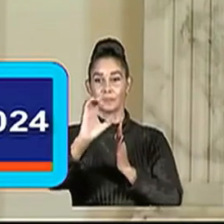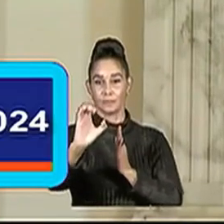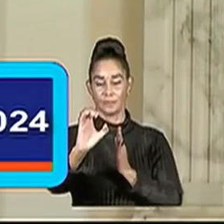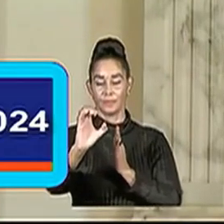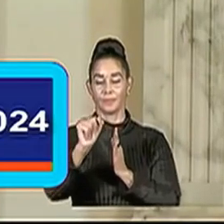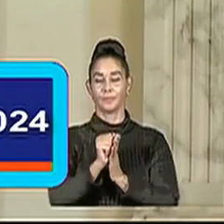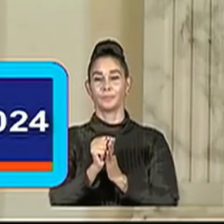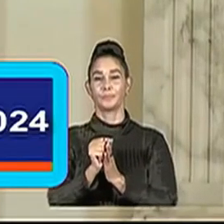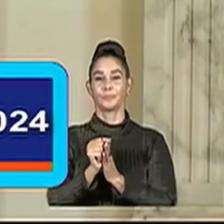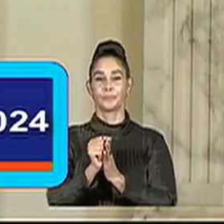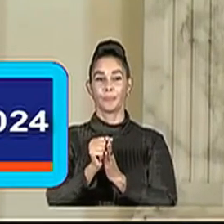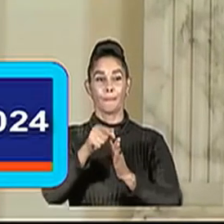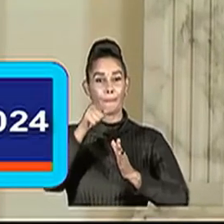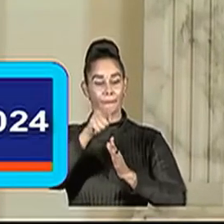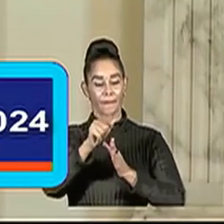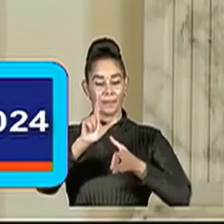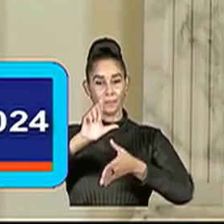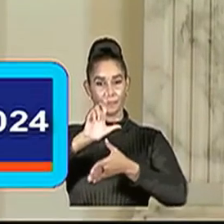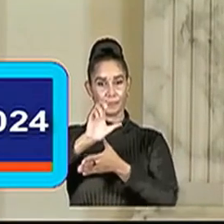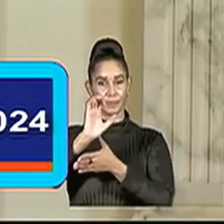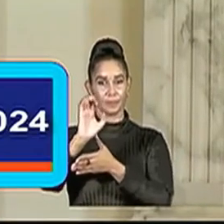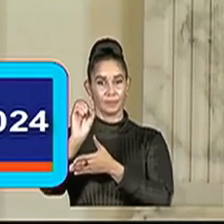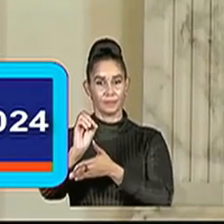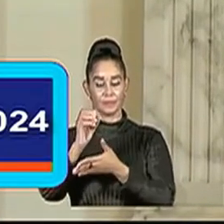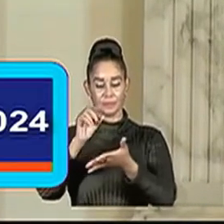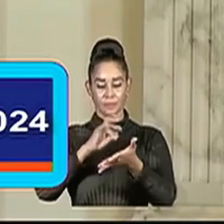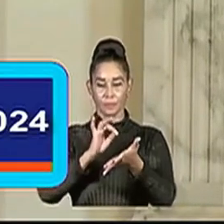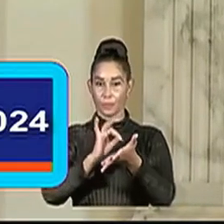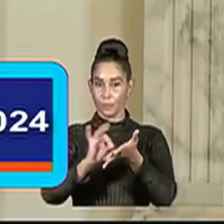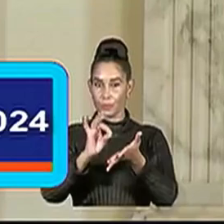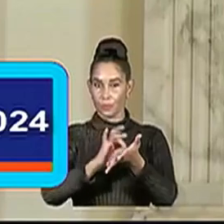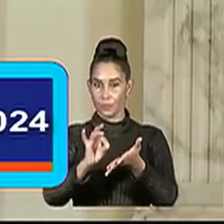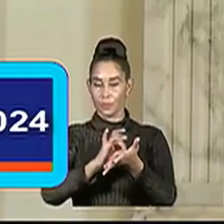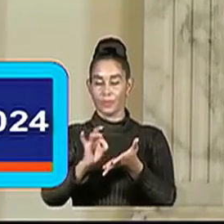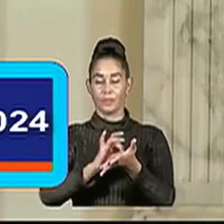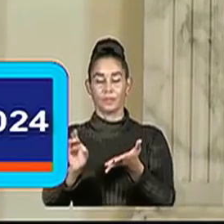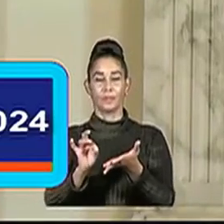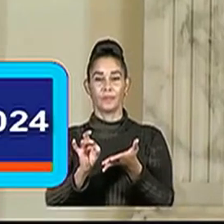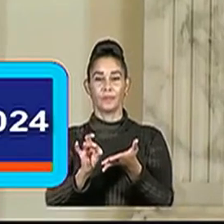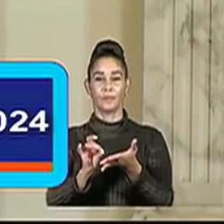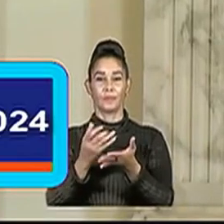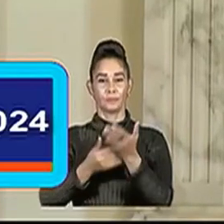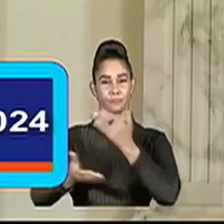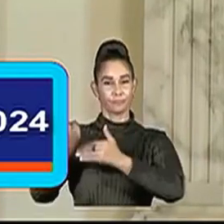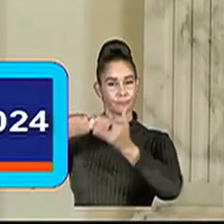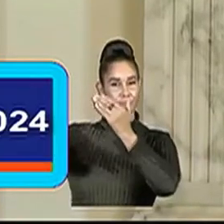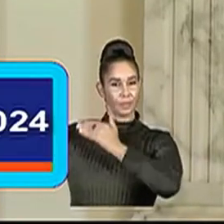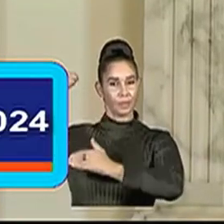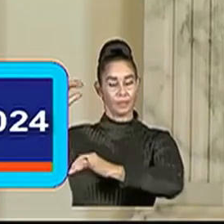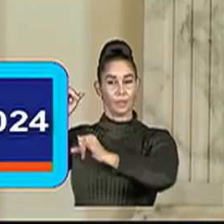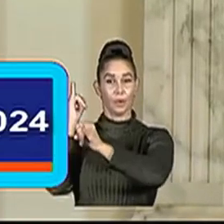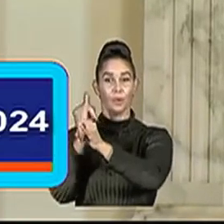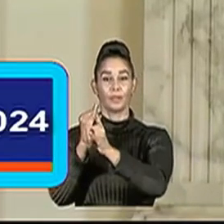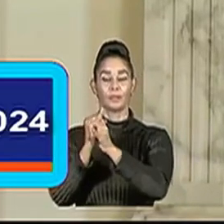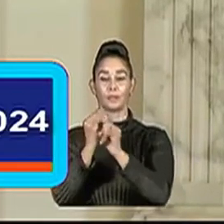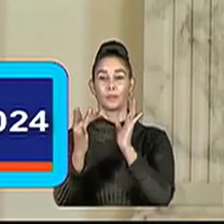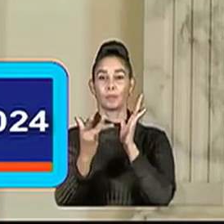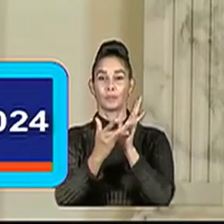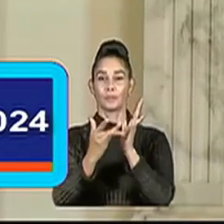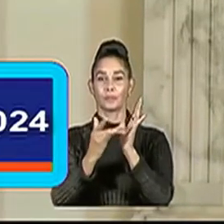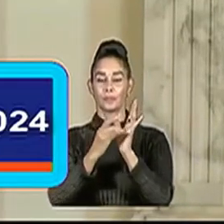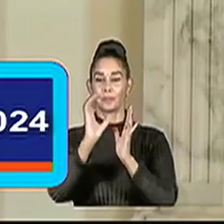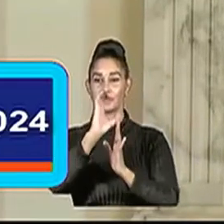Oriental. Es licenciado en Contabilidad en el antiguo Instituto Técnico del